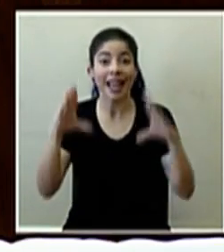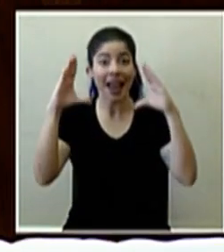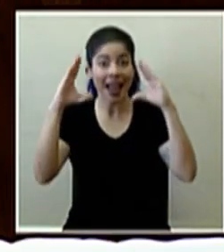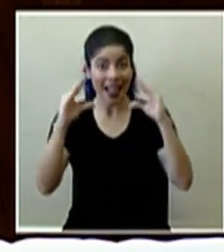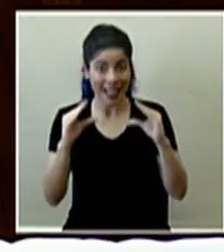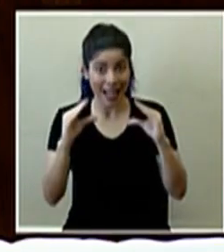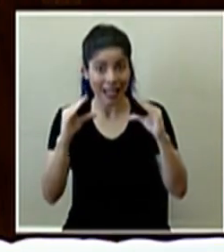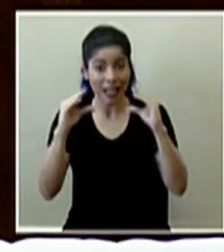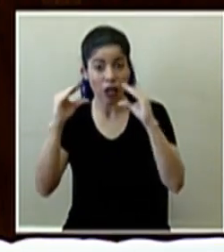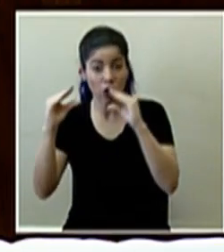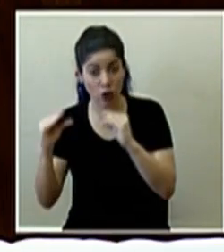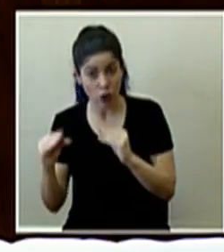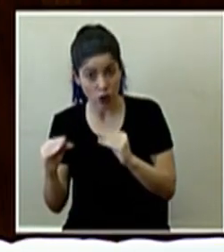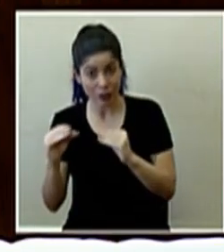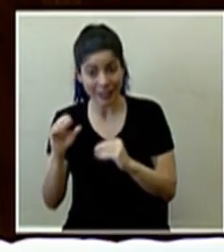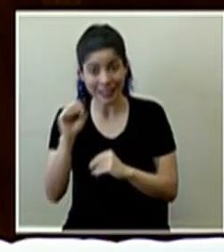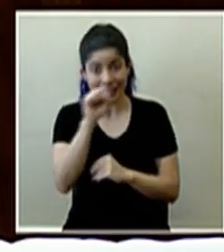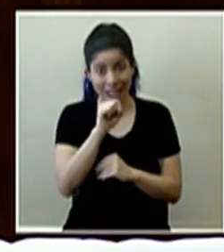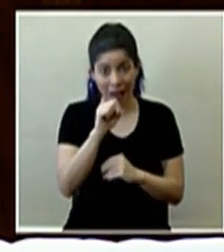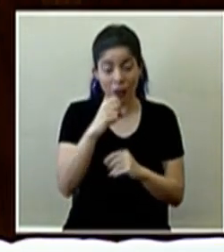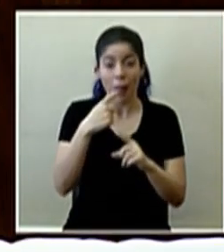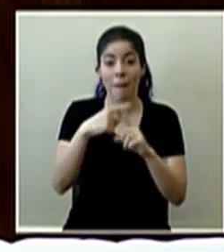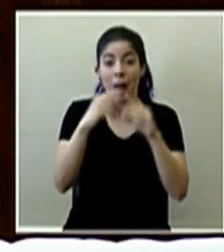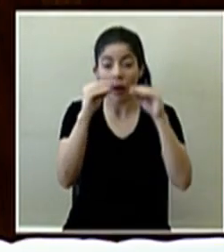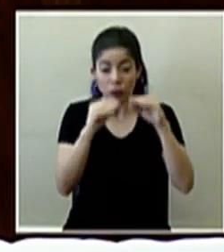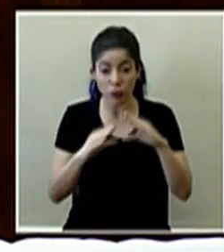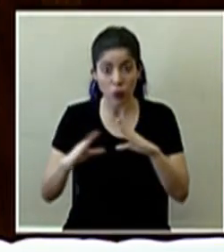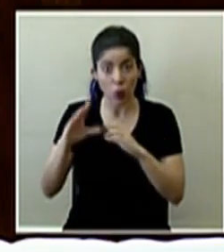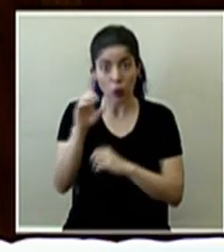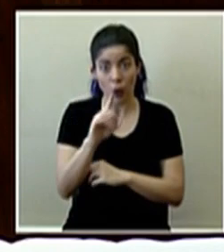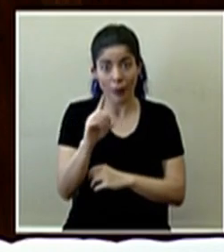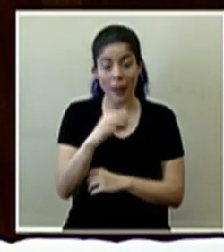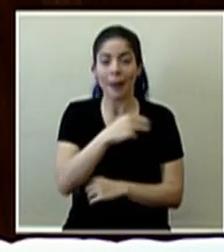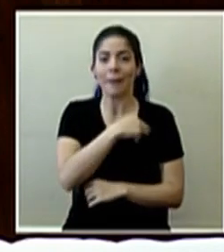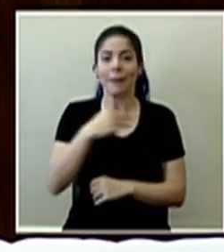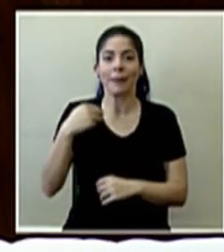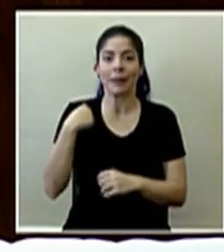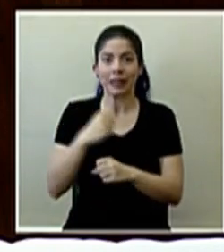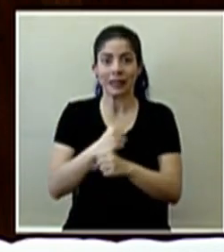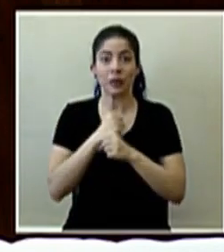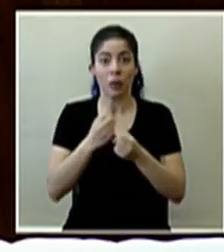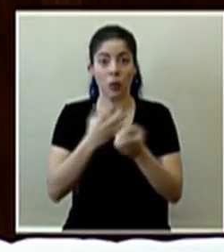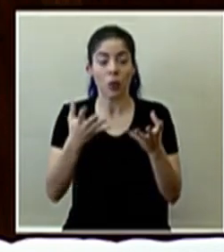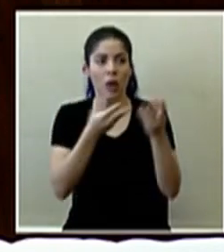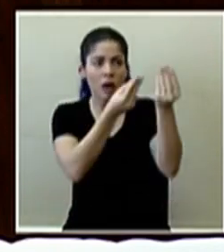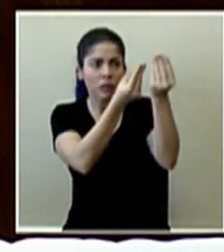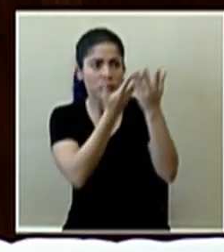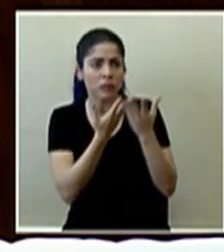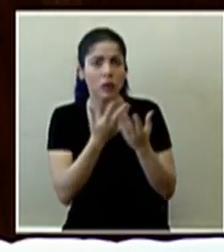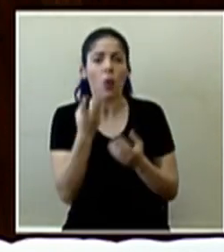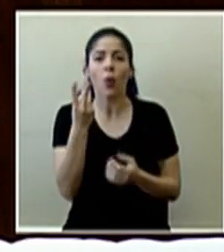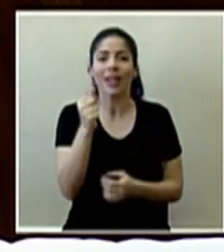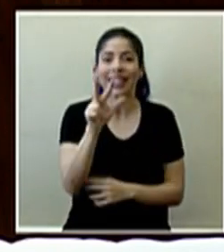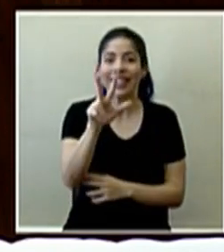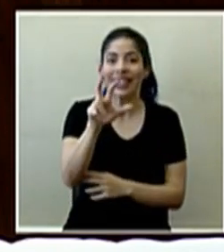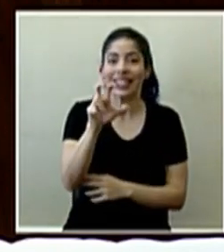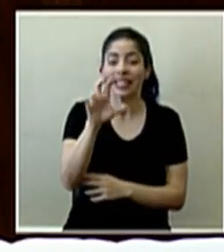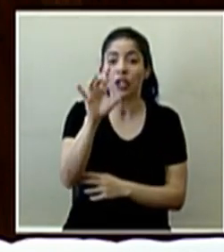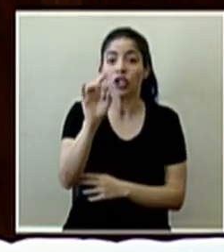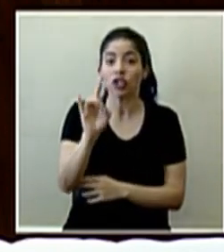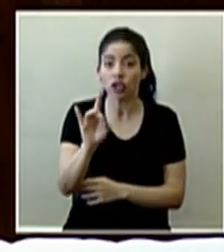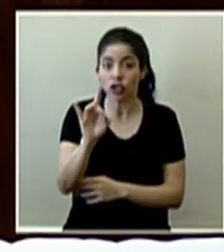tarde, noche de este sábado y madrugada del domingo, el Ministerio de Seguridad Pública reportó que